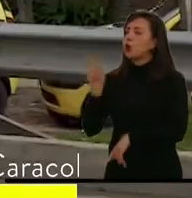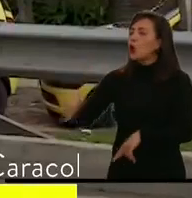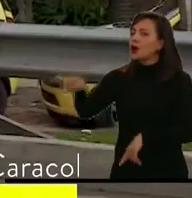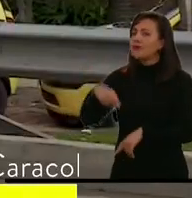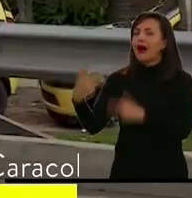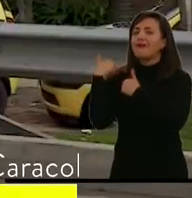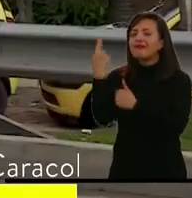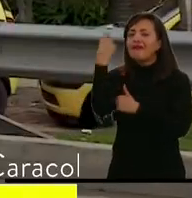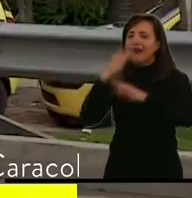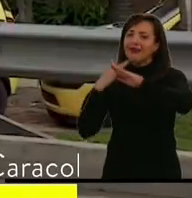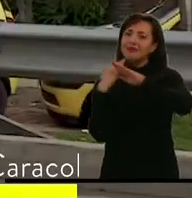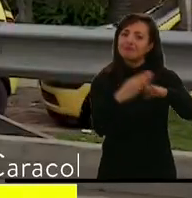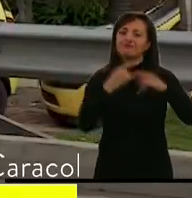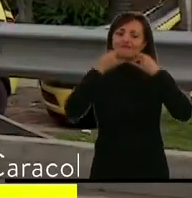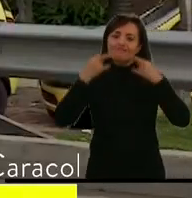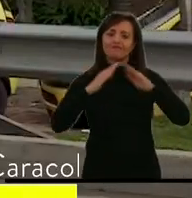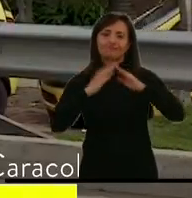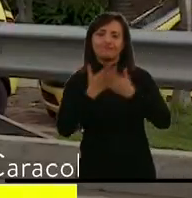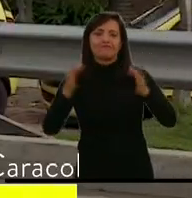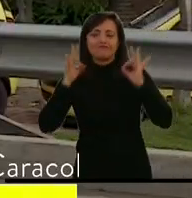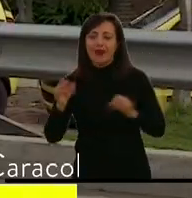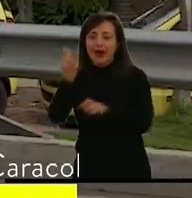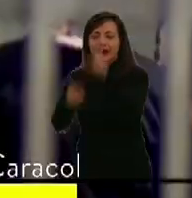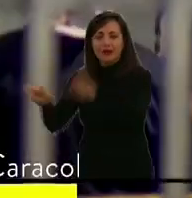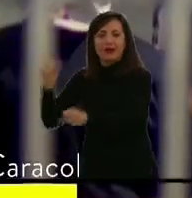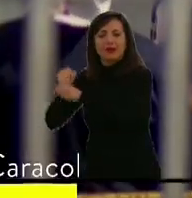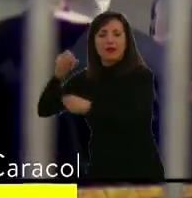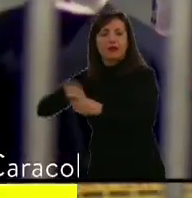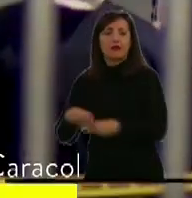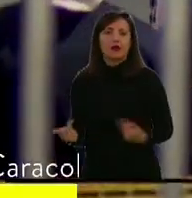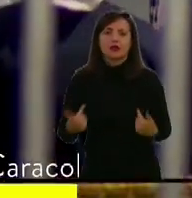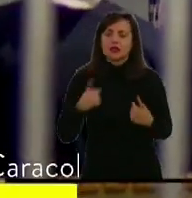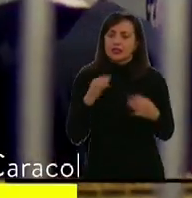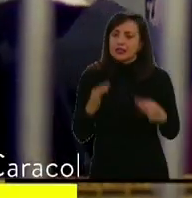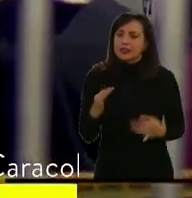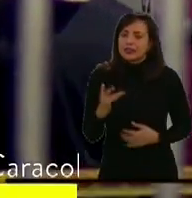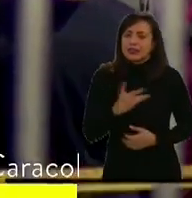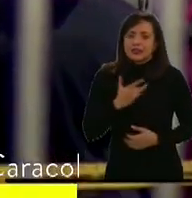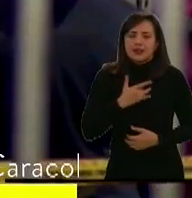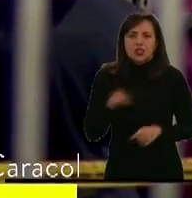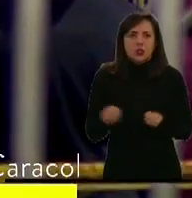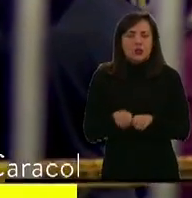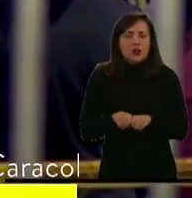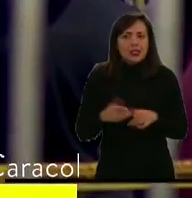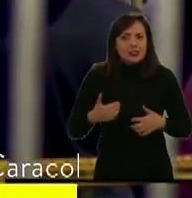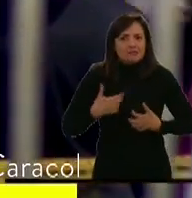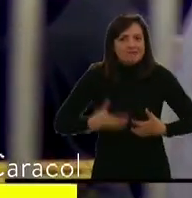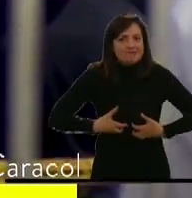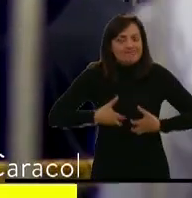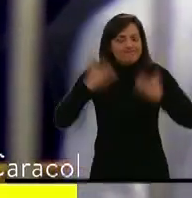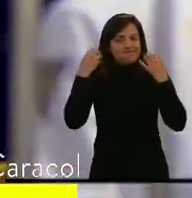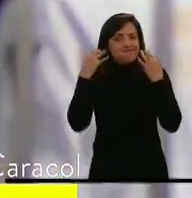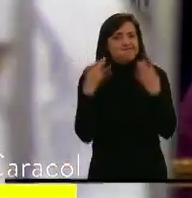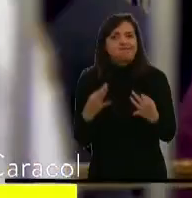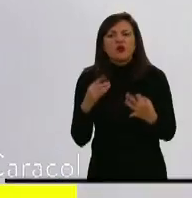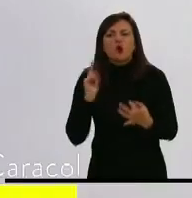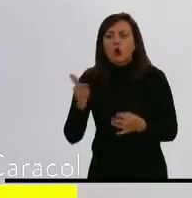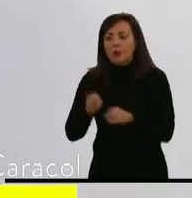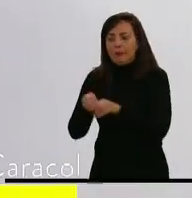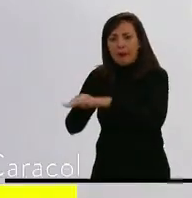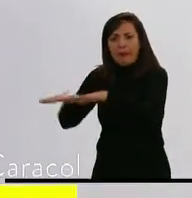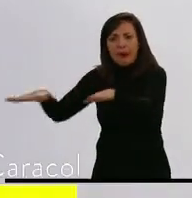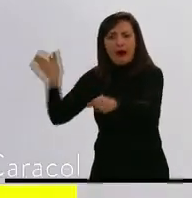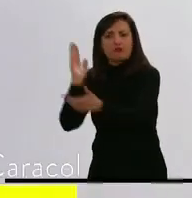de bioseguridad para el personal. No podemos sentir sino una profunda indignación ante la gran contaminación que